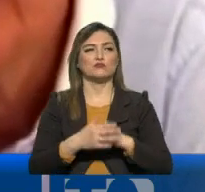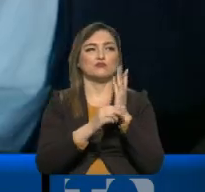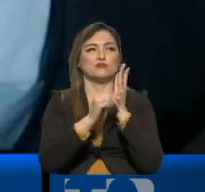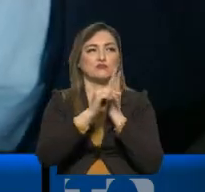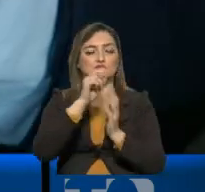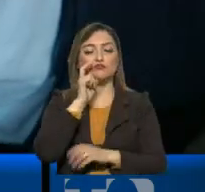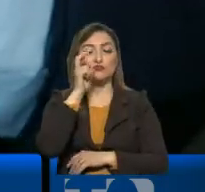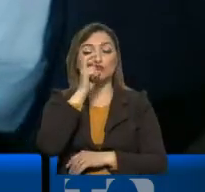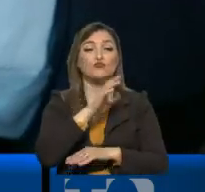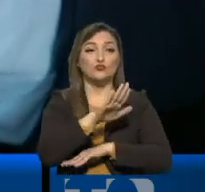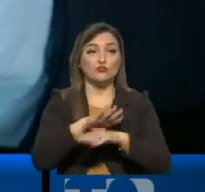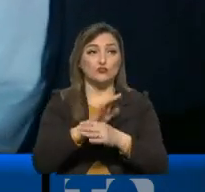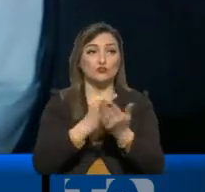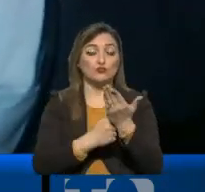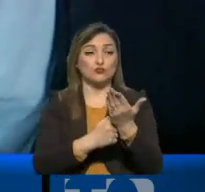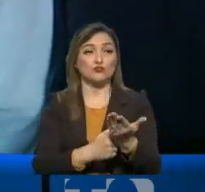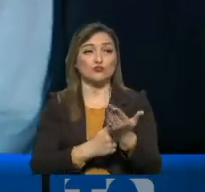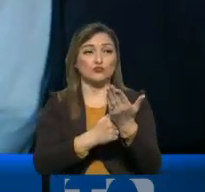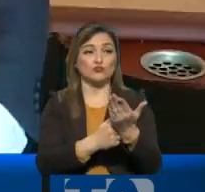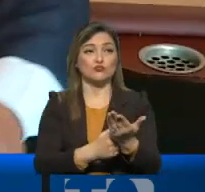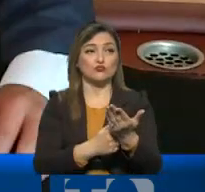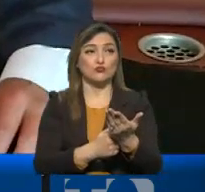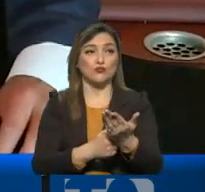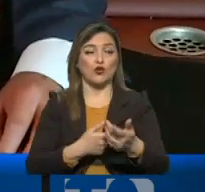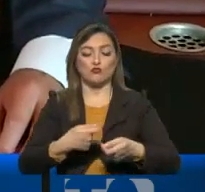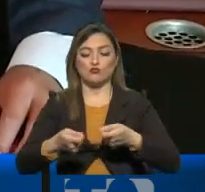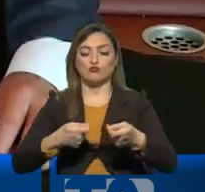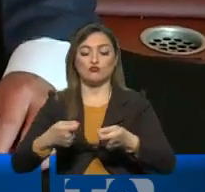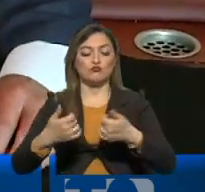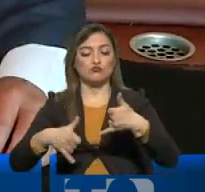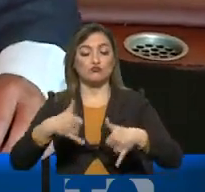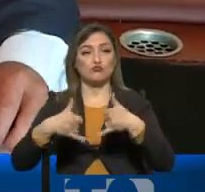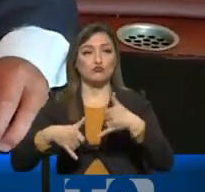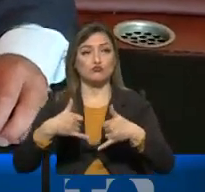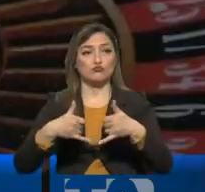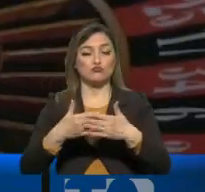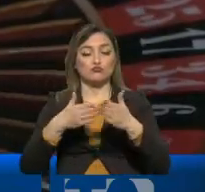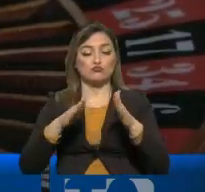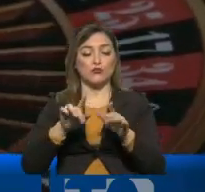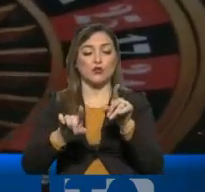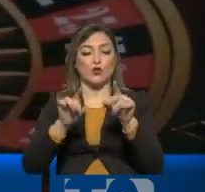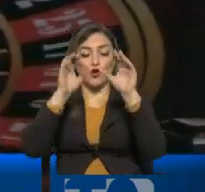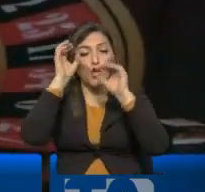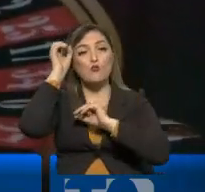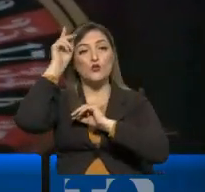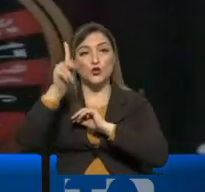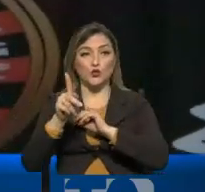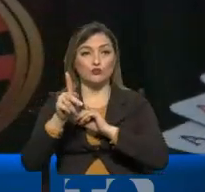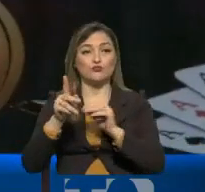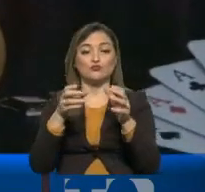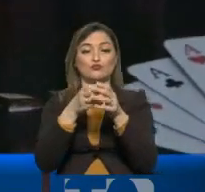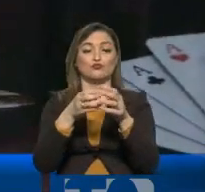Turismo respecto al análisis de una eventual reapertura de casinos sigue generando reacciones. Esta vez la Asociación